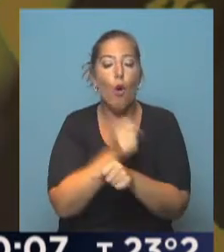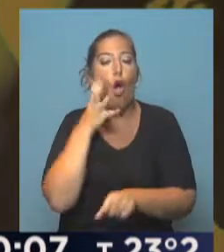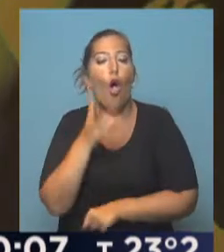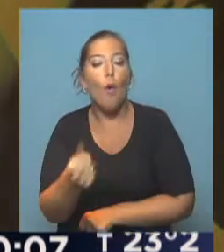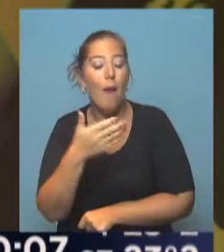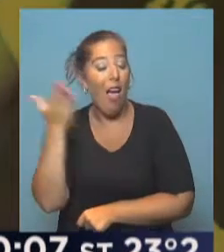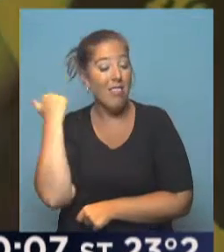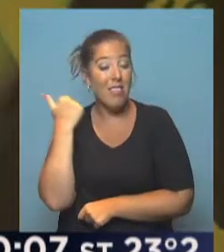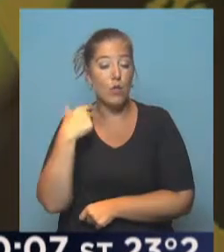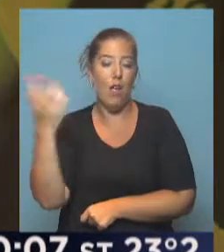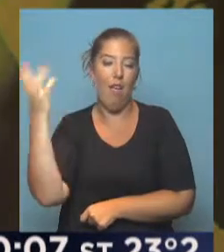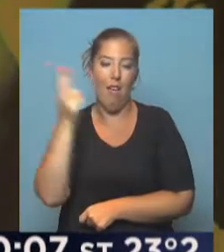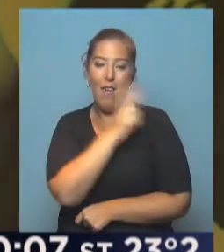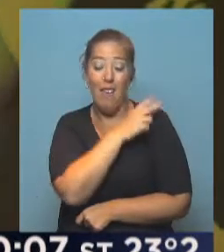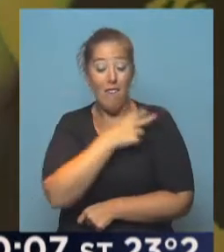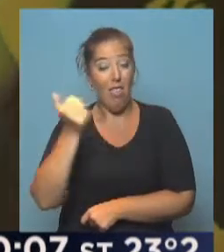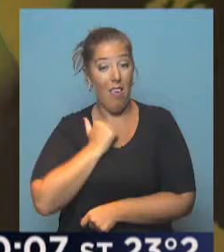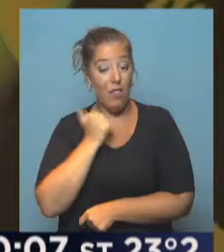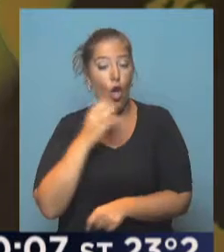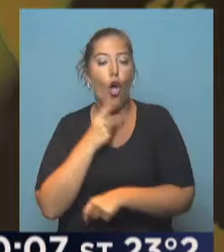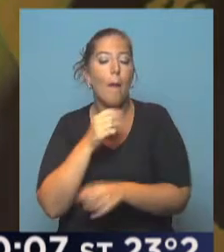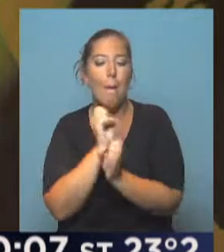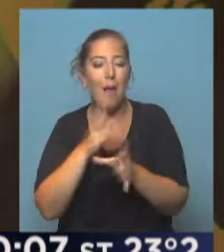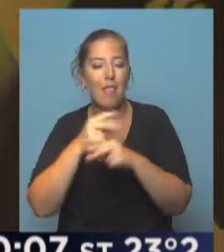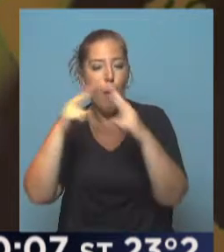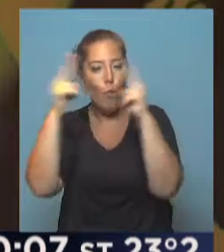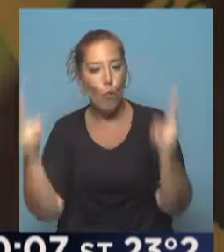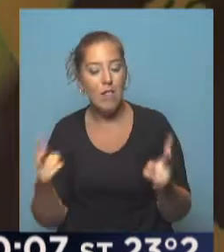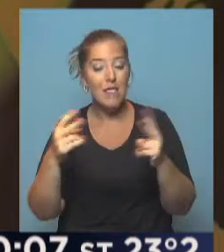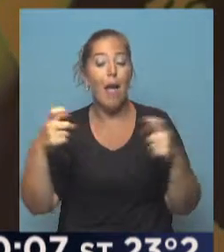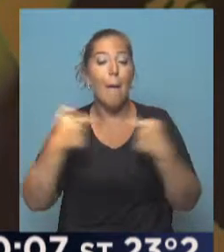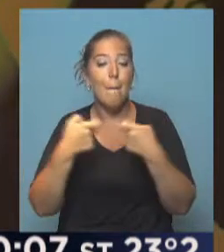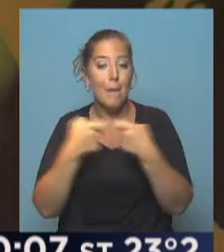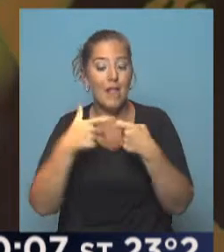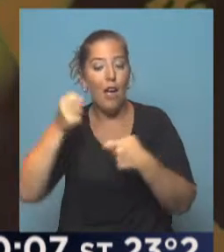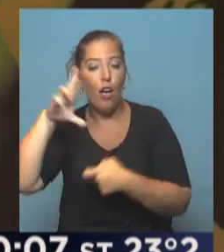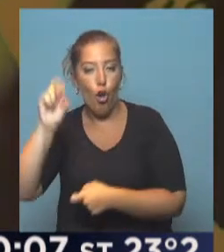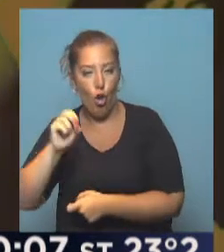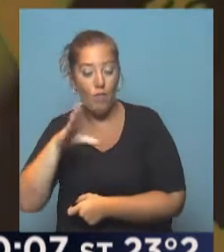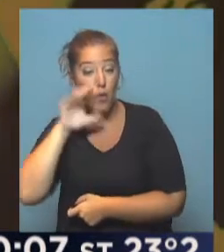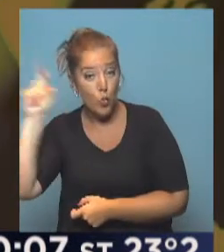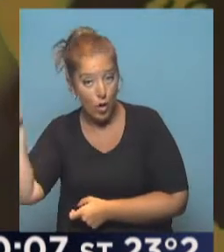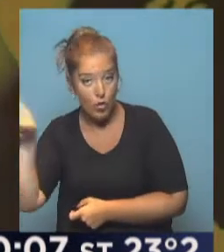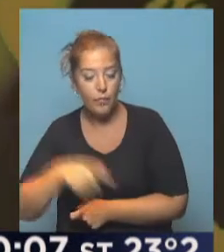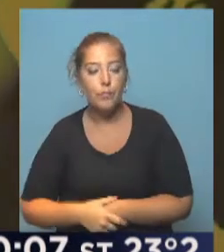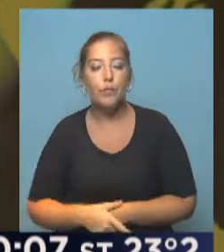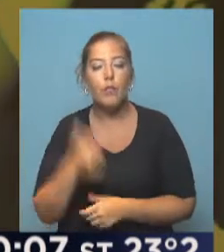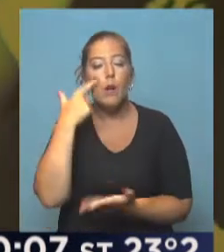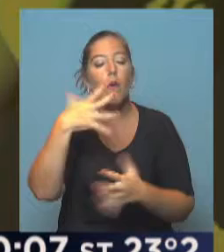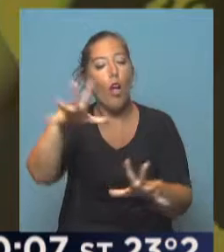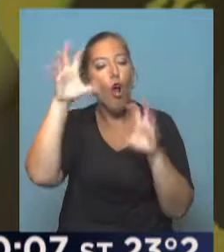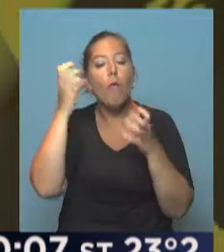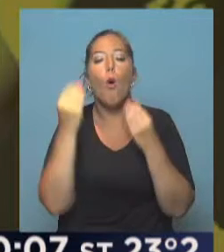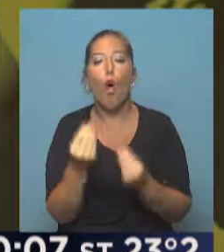del ejército, la compra irregular de puentes mecánicos a la empresa norteamericana Acro. Pero veamos un poco, recordemos